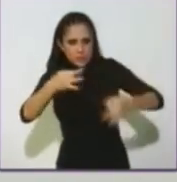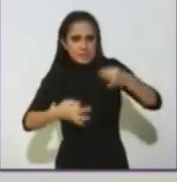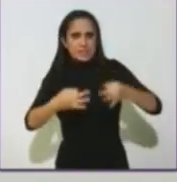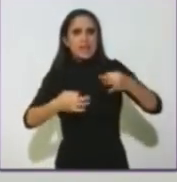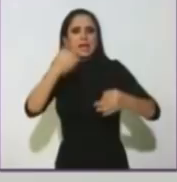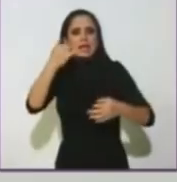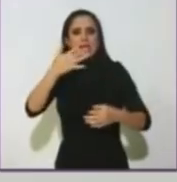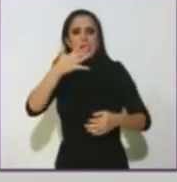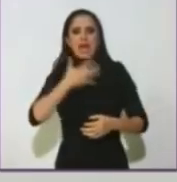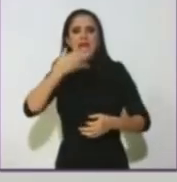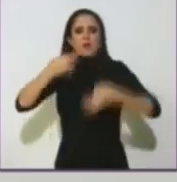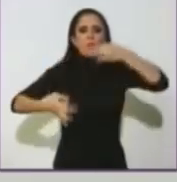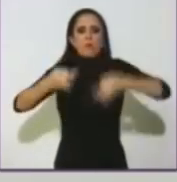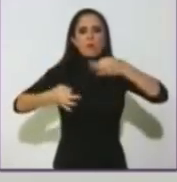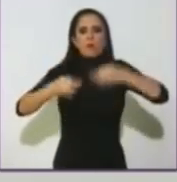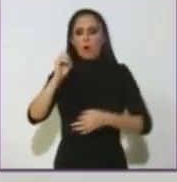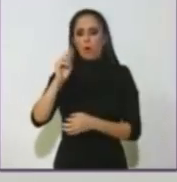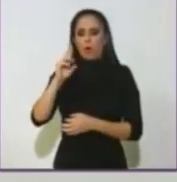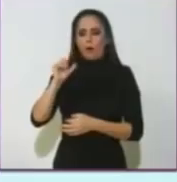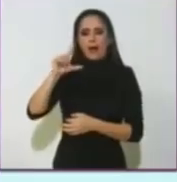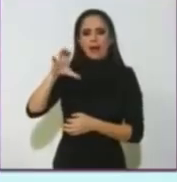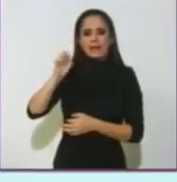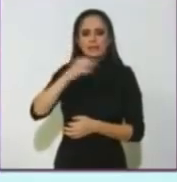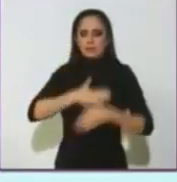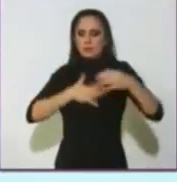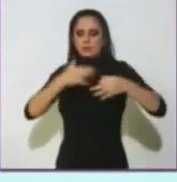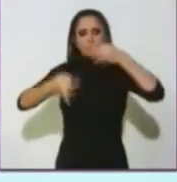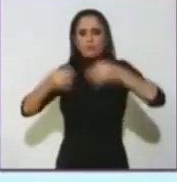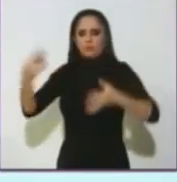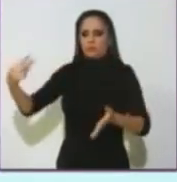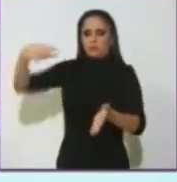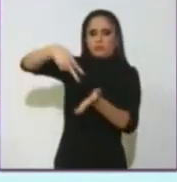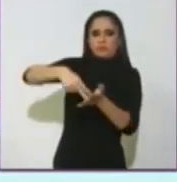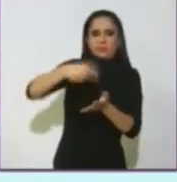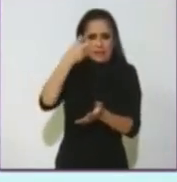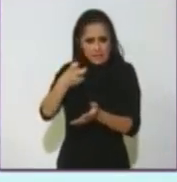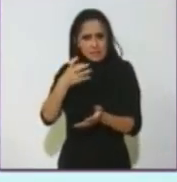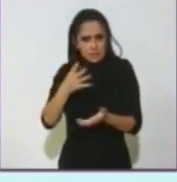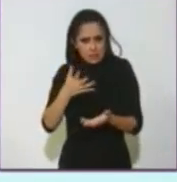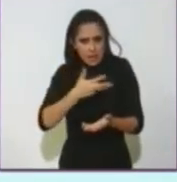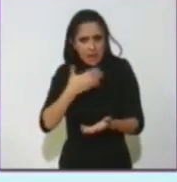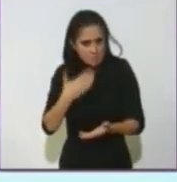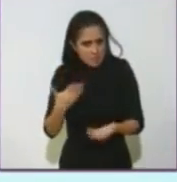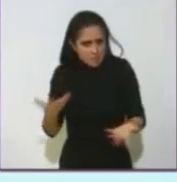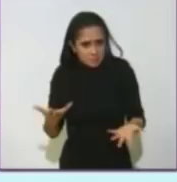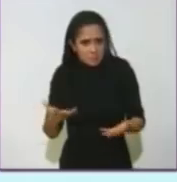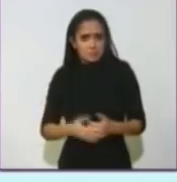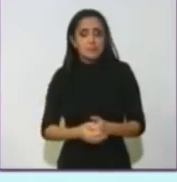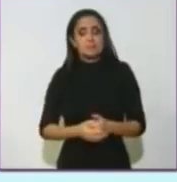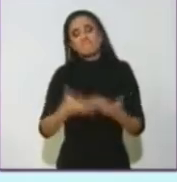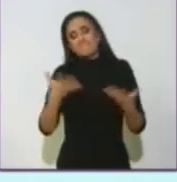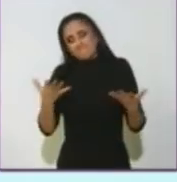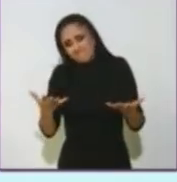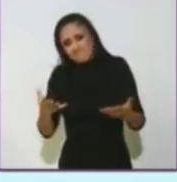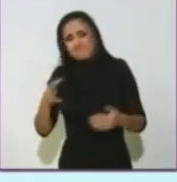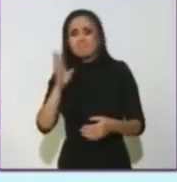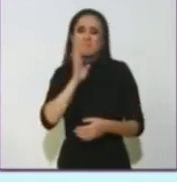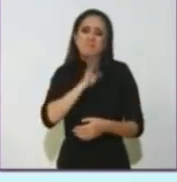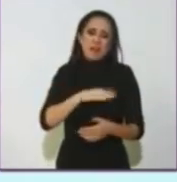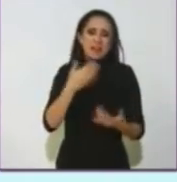justicia con los juicios orales nuevamente el gobierno tuvo